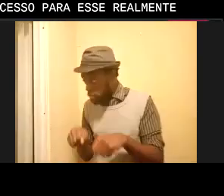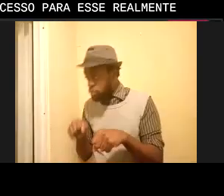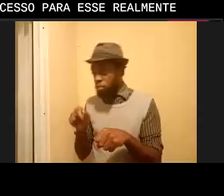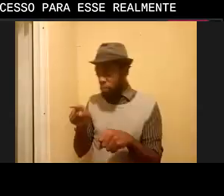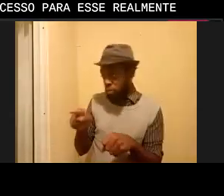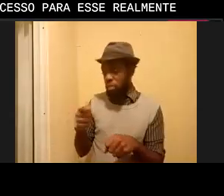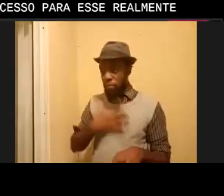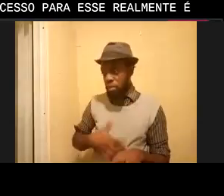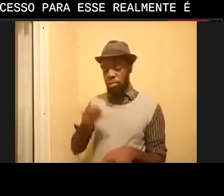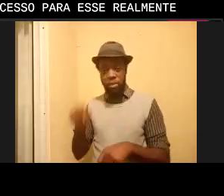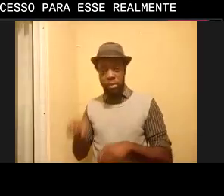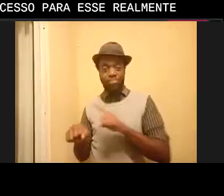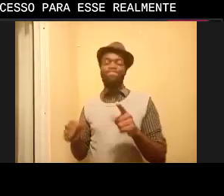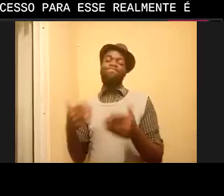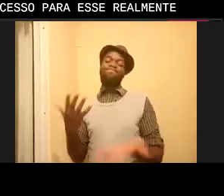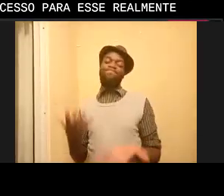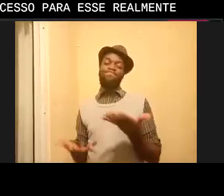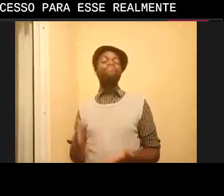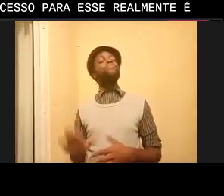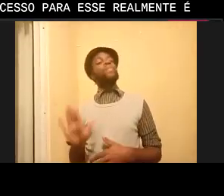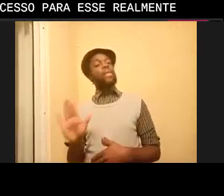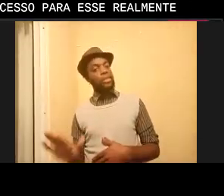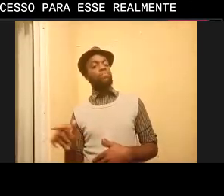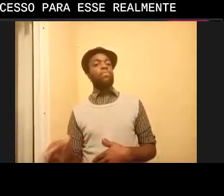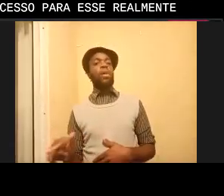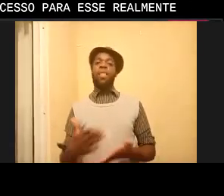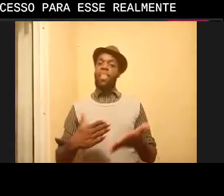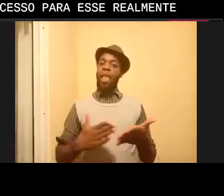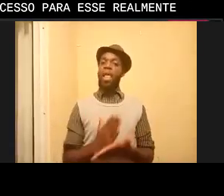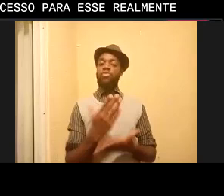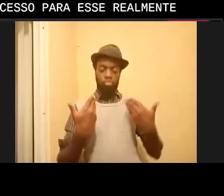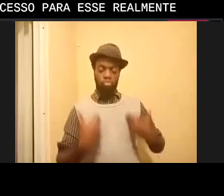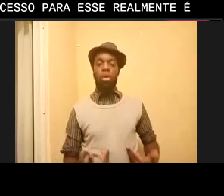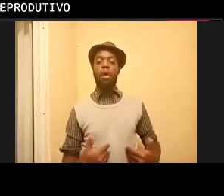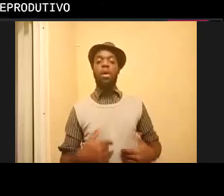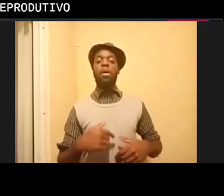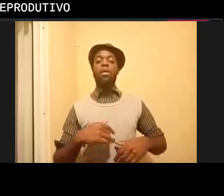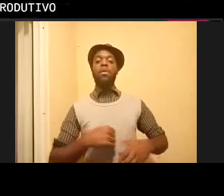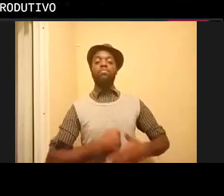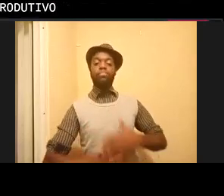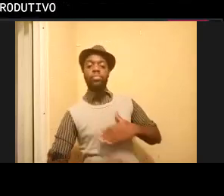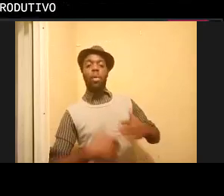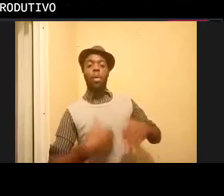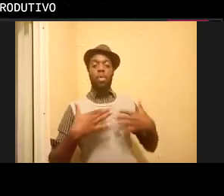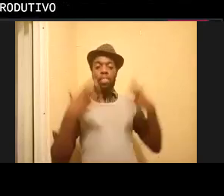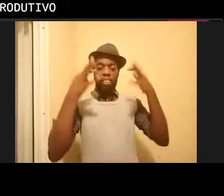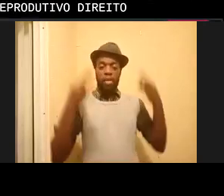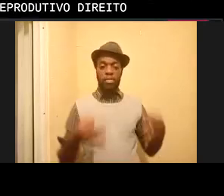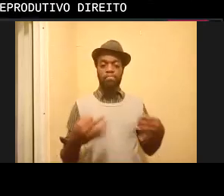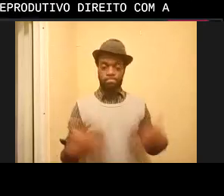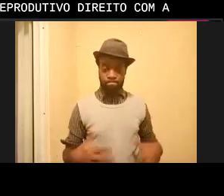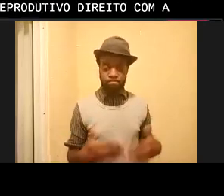donde entra el derecho reproductivo, ¿verdad? El derecho a decidir. Gracias, Cindy.